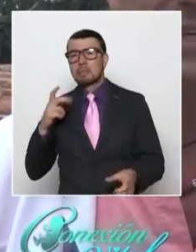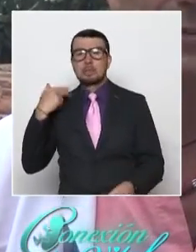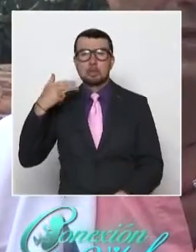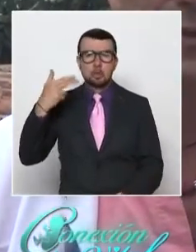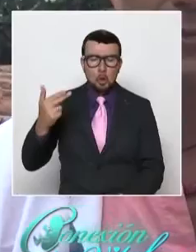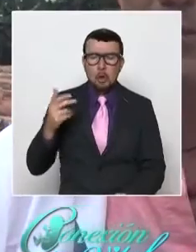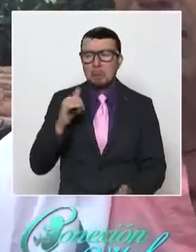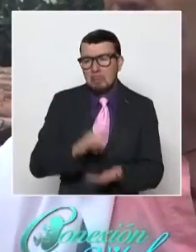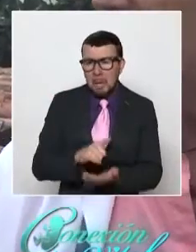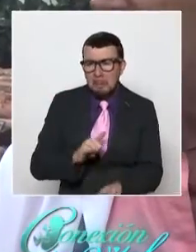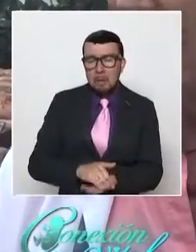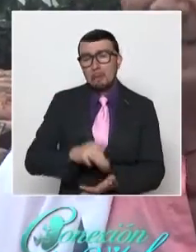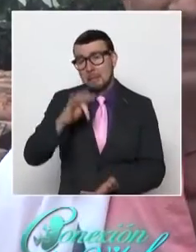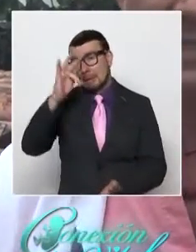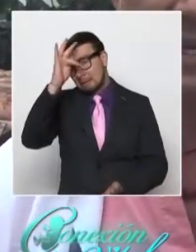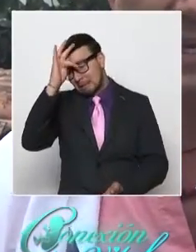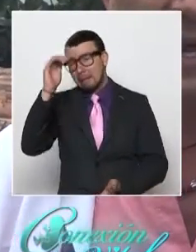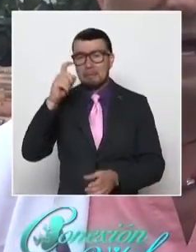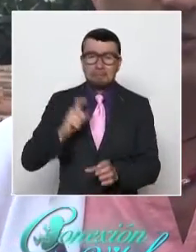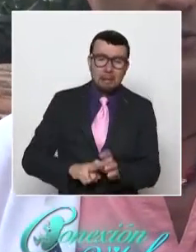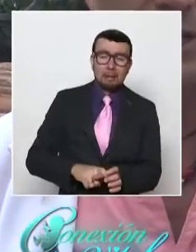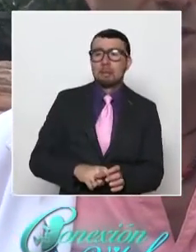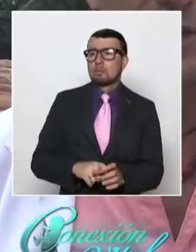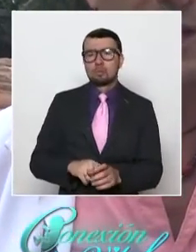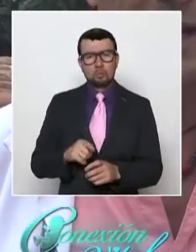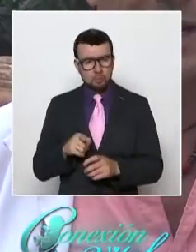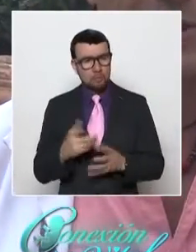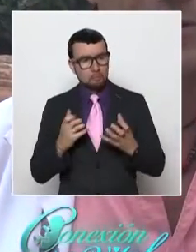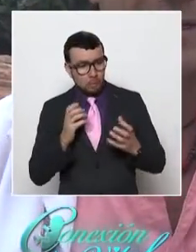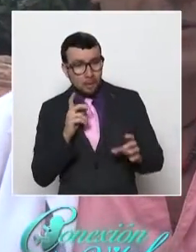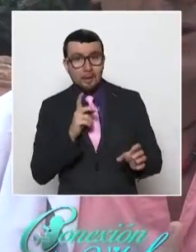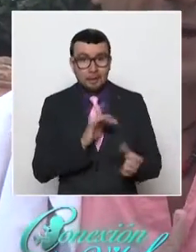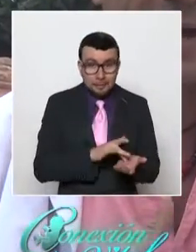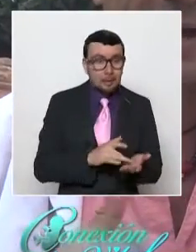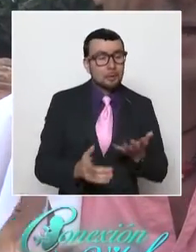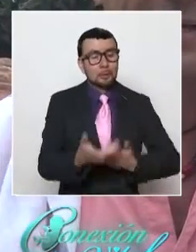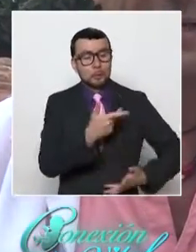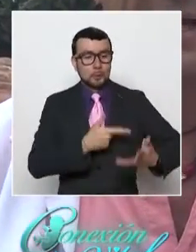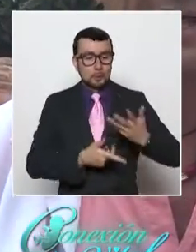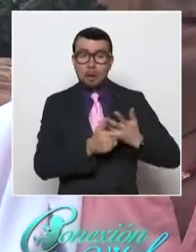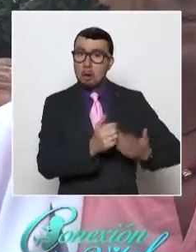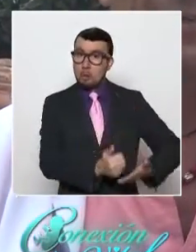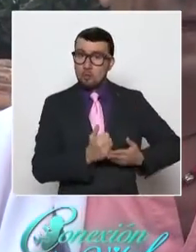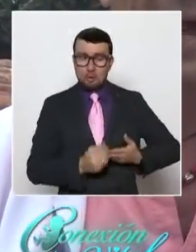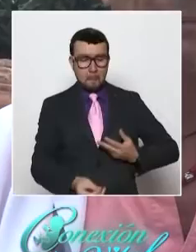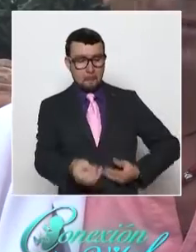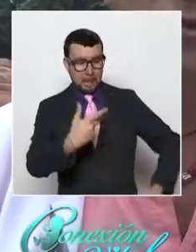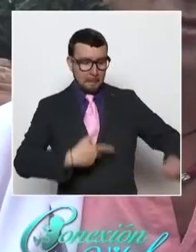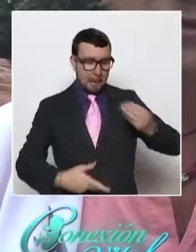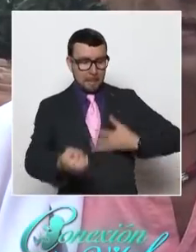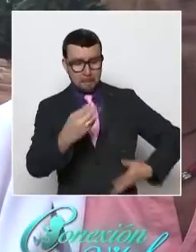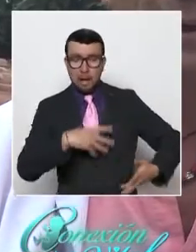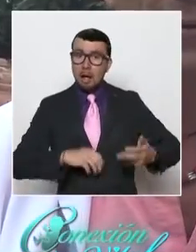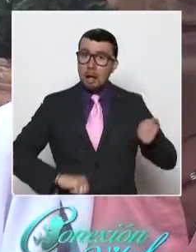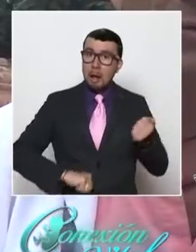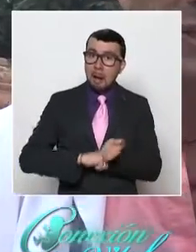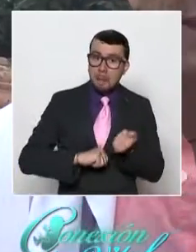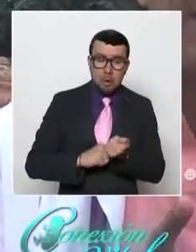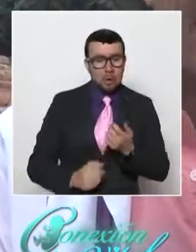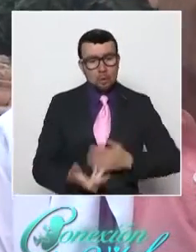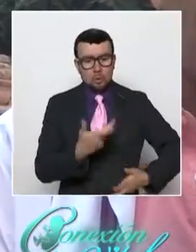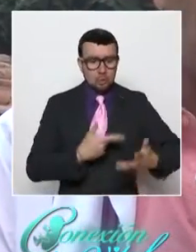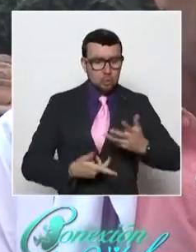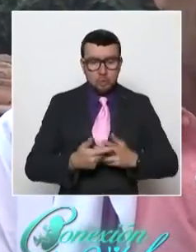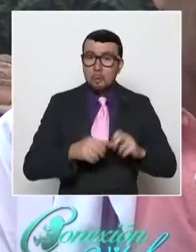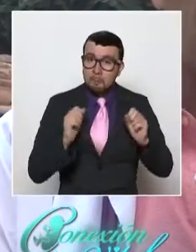hospitales, clínicas y demás, donde podemos asistir a un sitio integral y nos hacen una gran cantidad de apoyos